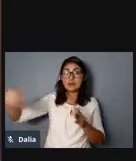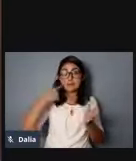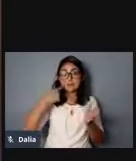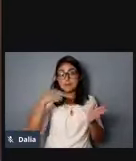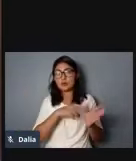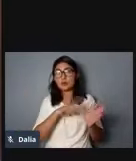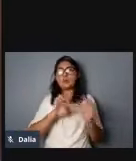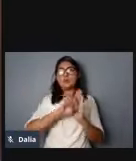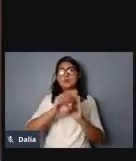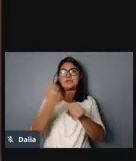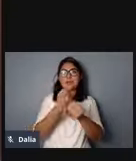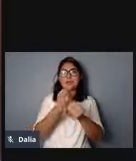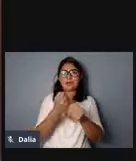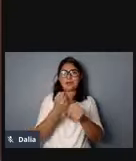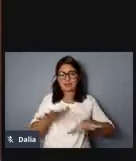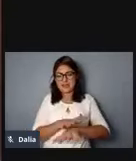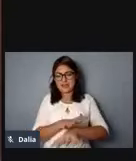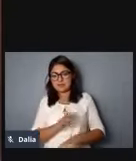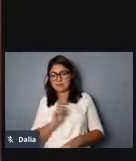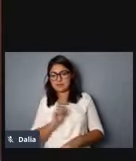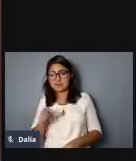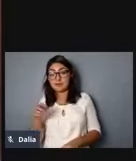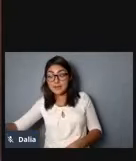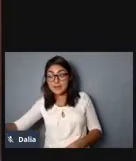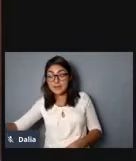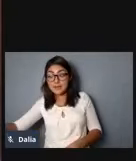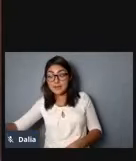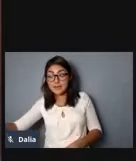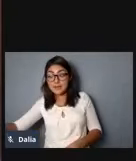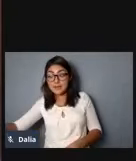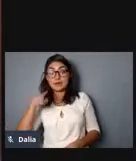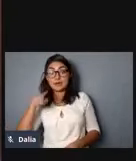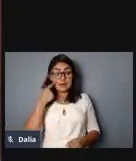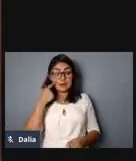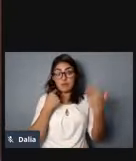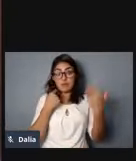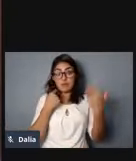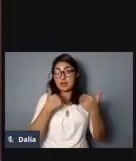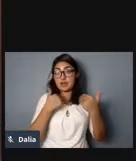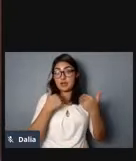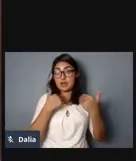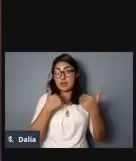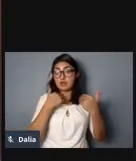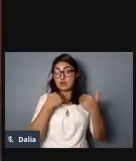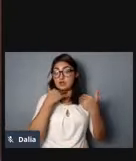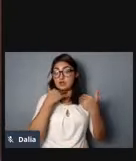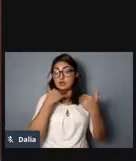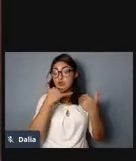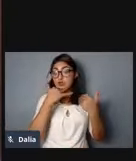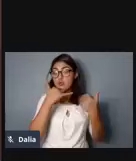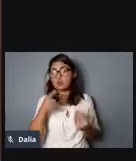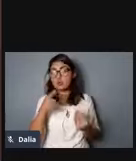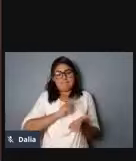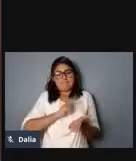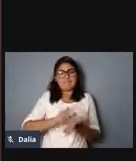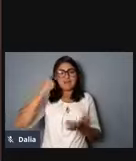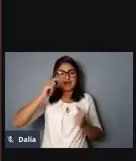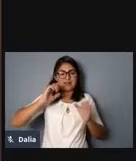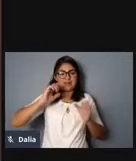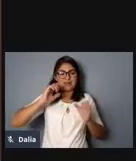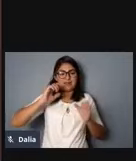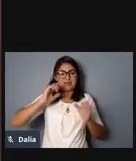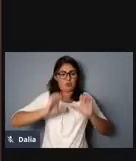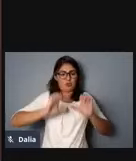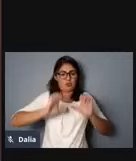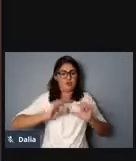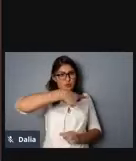aprendan también a ser responsable. No, ya no es nada más lávate los dientes, báñate, peínate, tiende tu cama. Hoy la